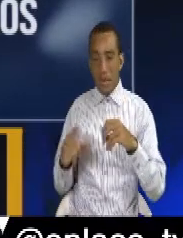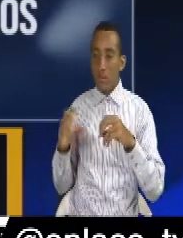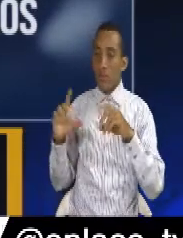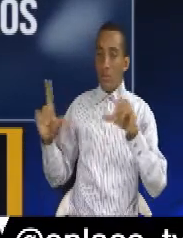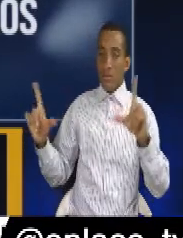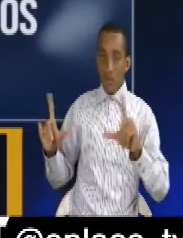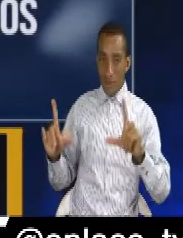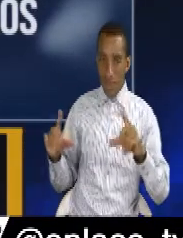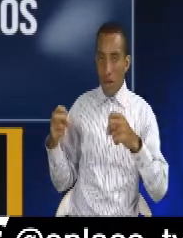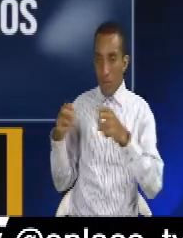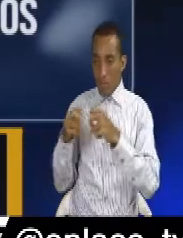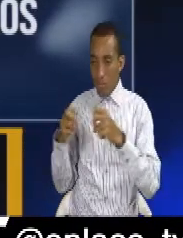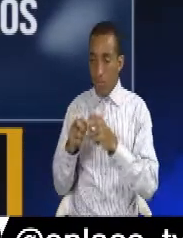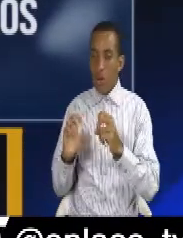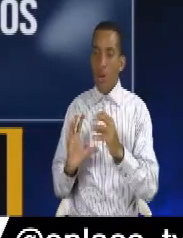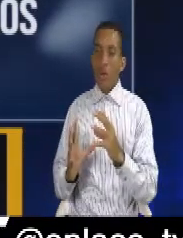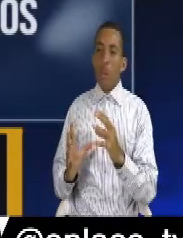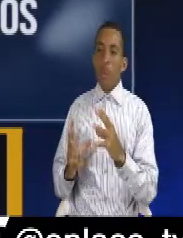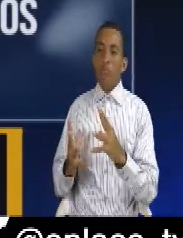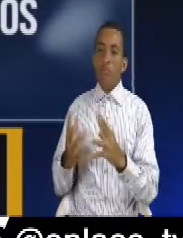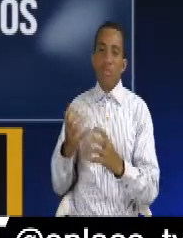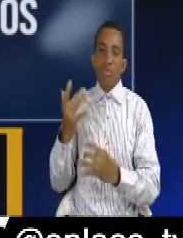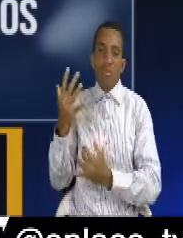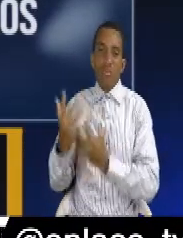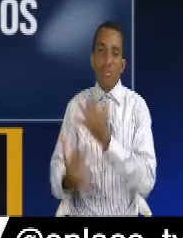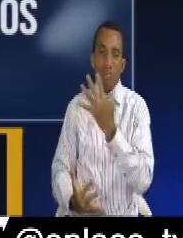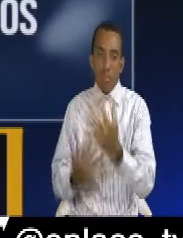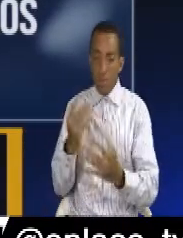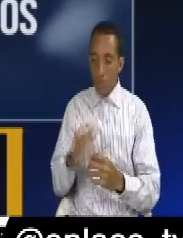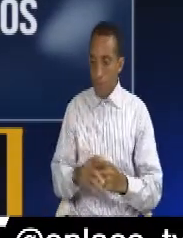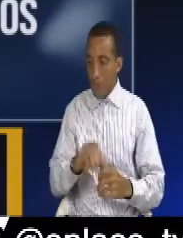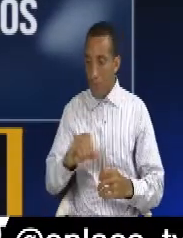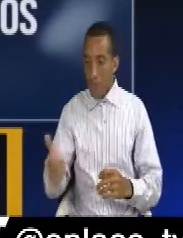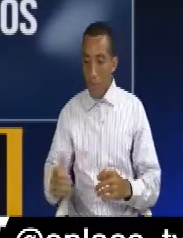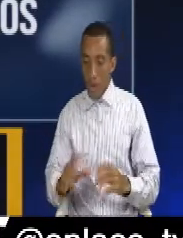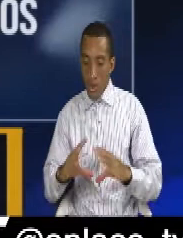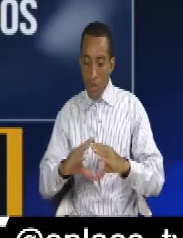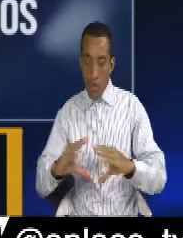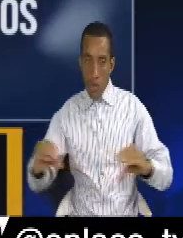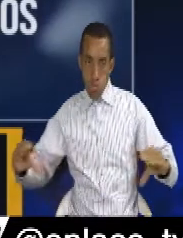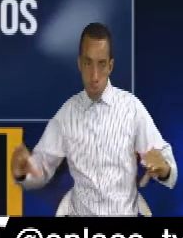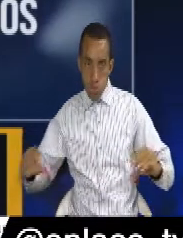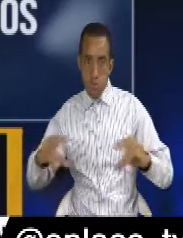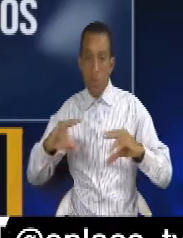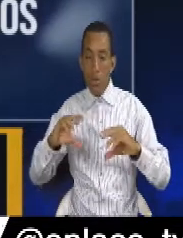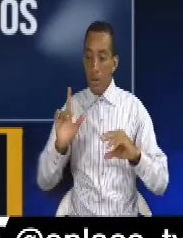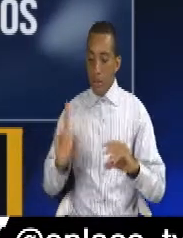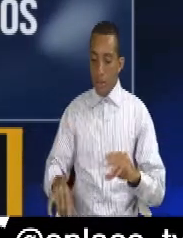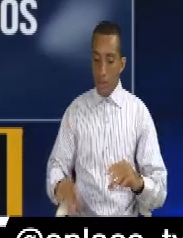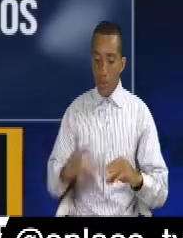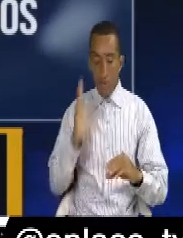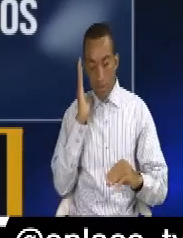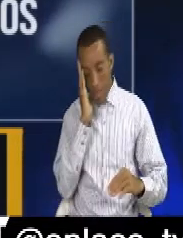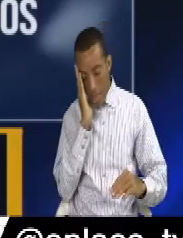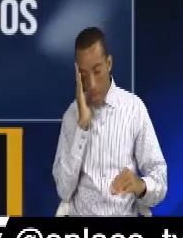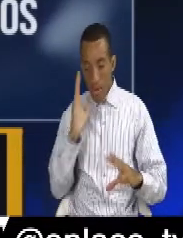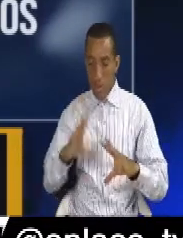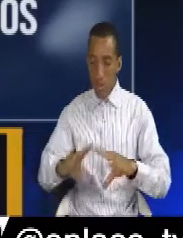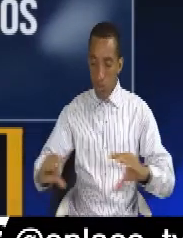consumió 100%, una repisa y un colchón. Ese es el reporte en el tema del conato de incendio en Santa Cruz.